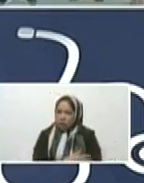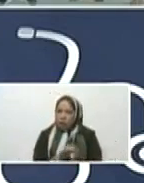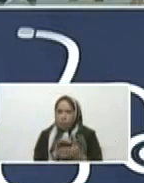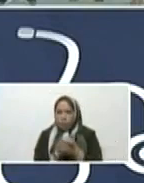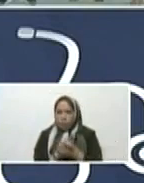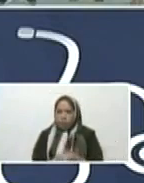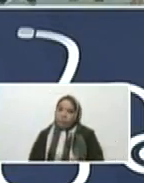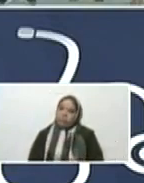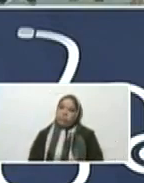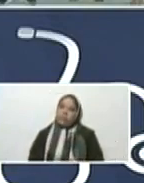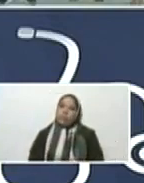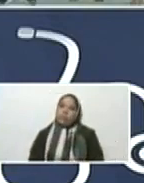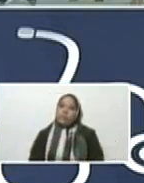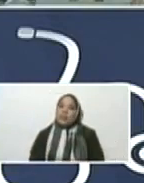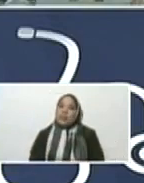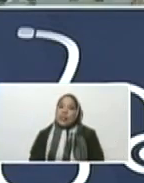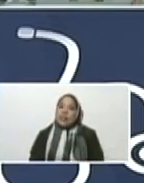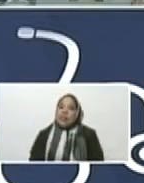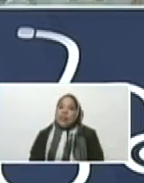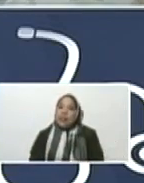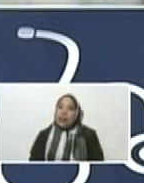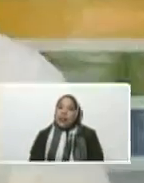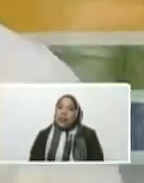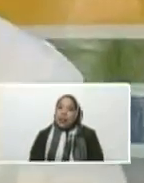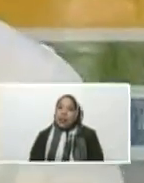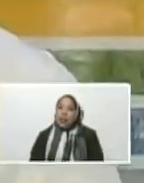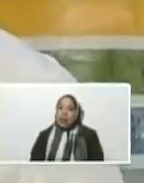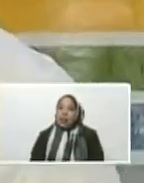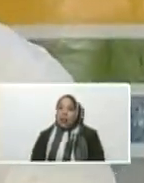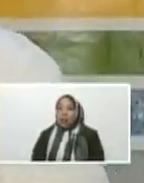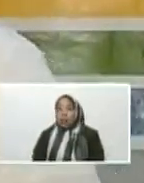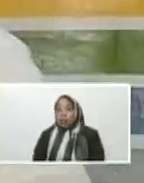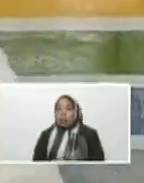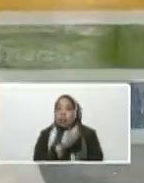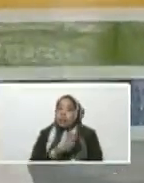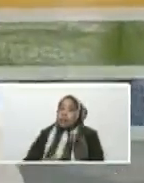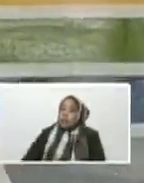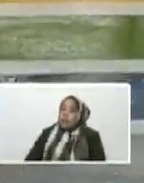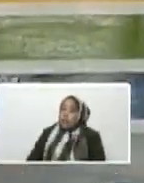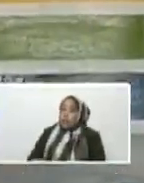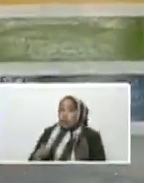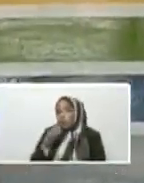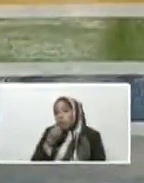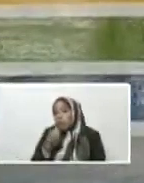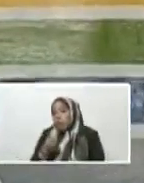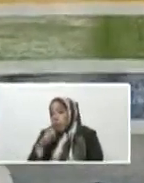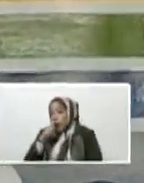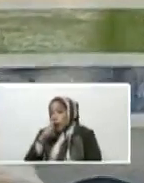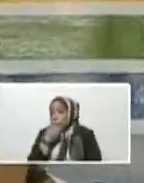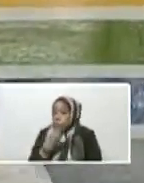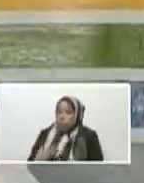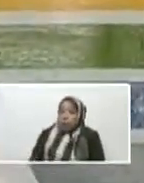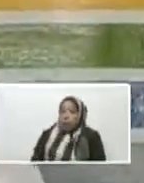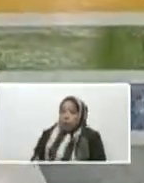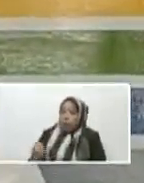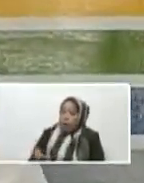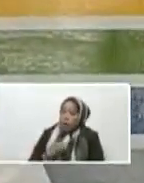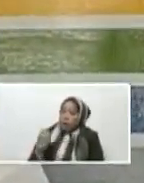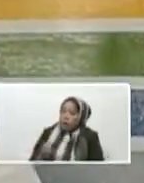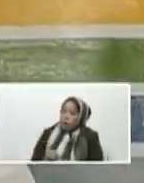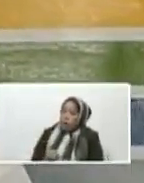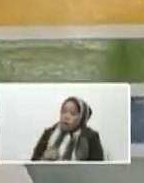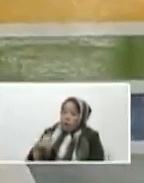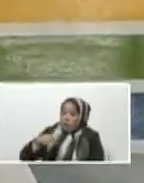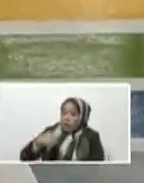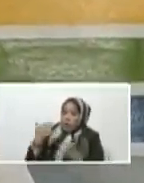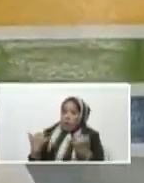Bueno, presidente, en el marco también de todo el trabajo que estamos haciendo en tiempo real